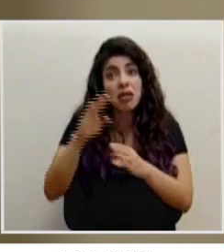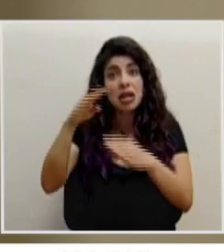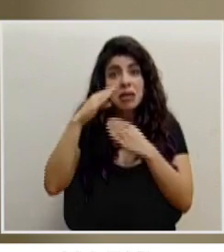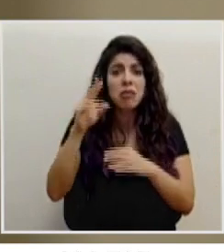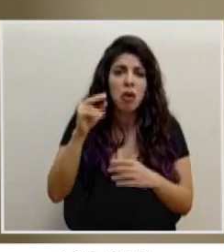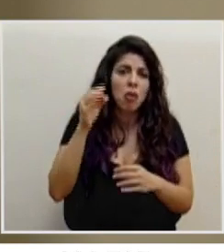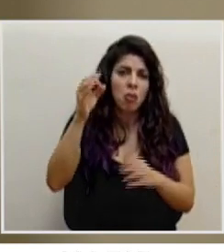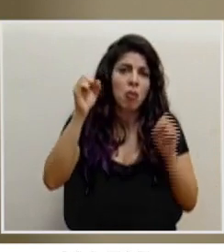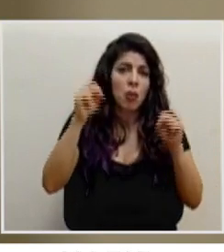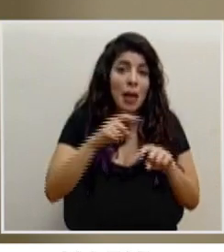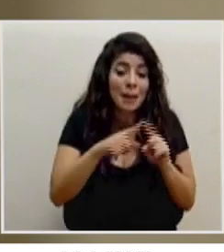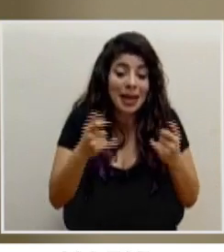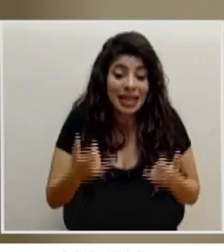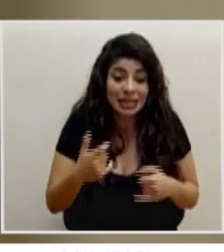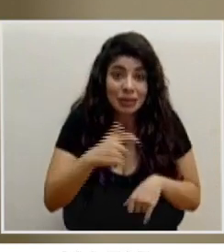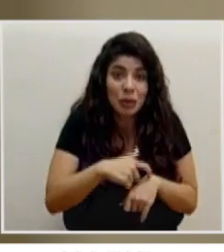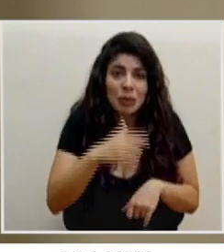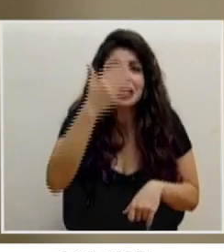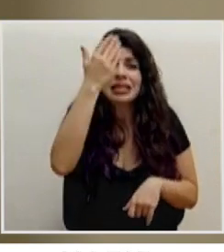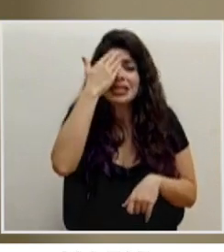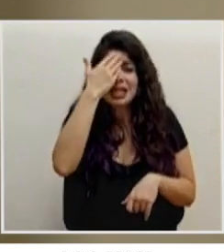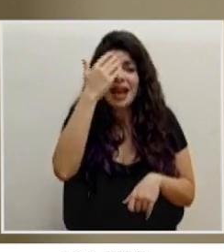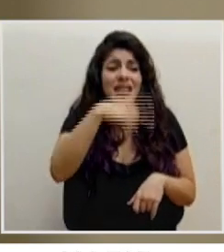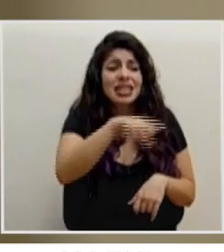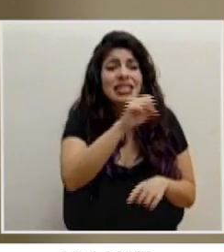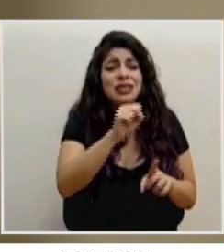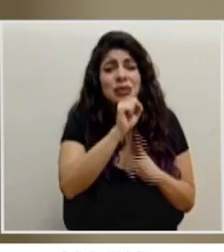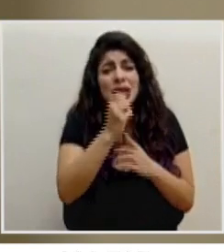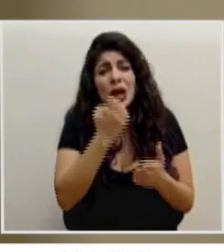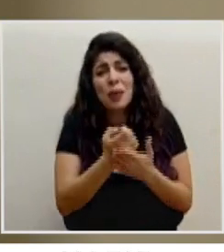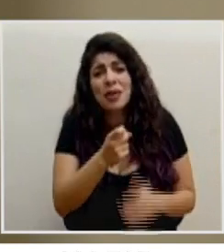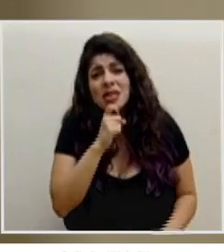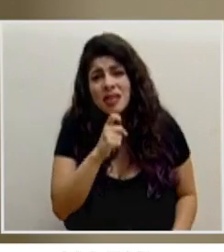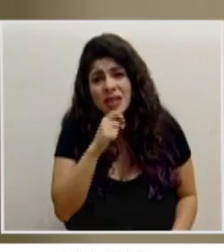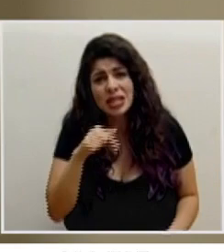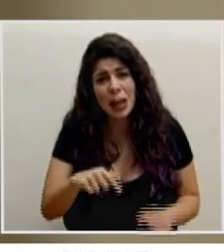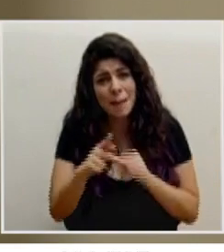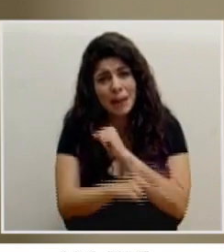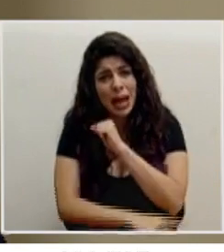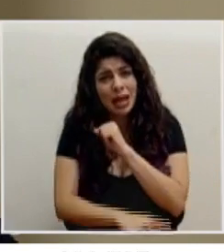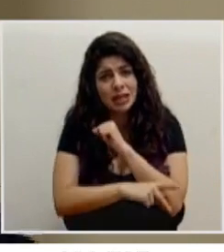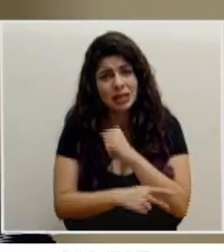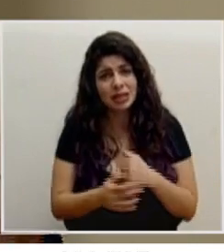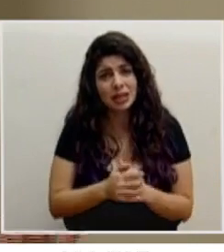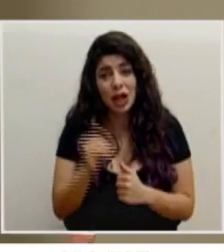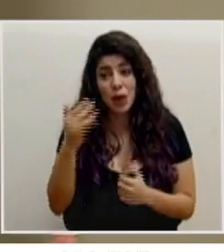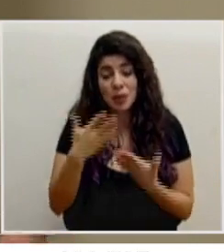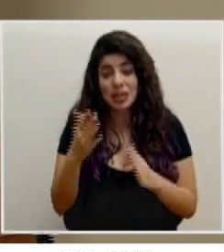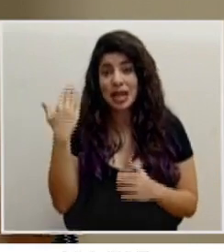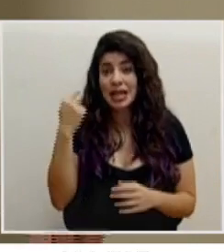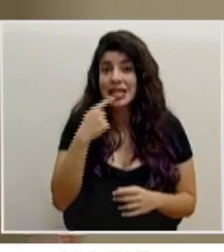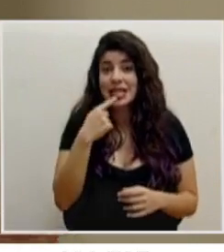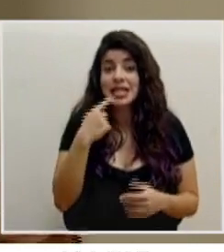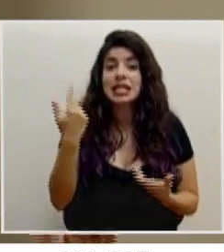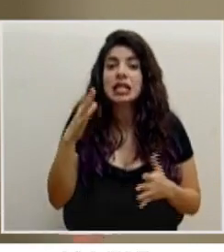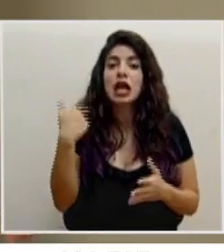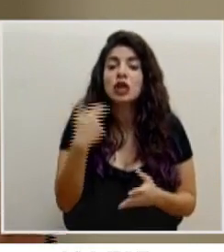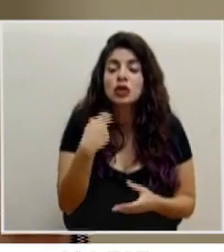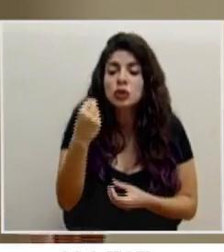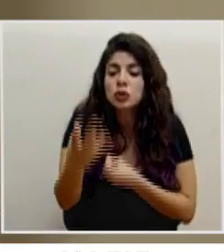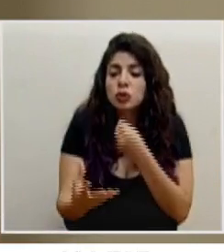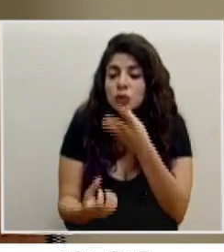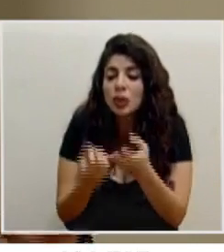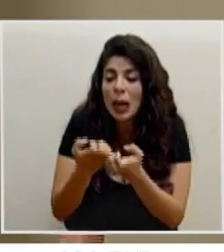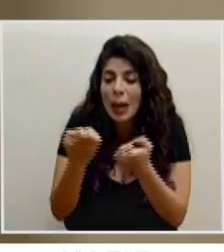en este momento también somos conscientes de la difícil situación económica que atraviesa el país. Y yo creo que, como le digo, ya hemos dado instrumentos,